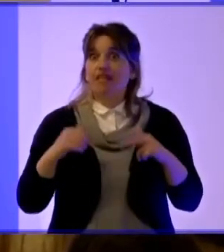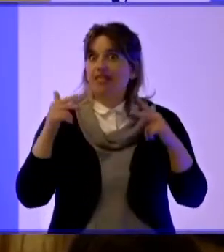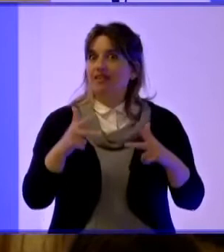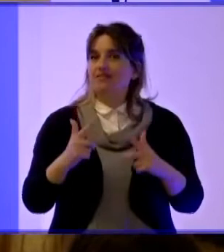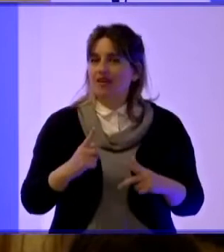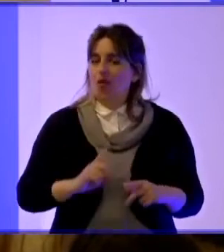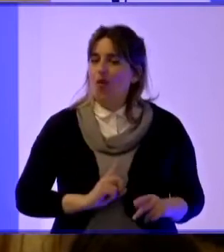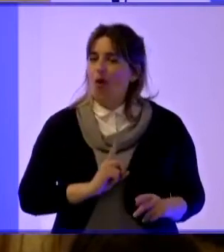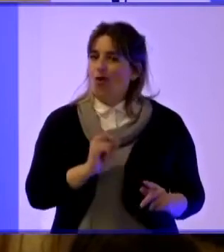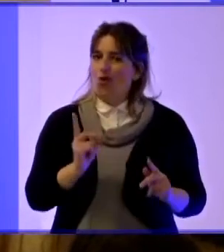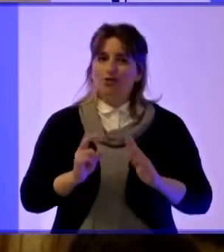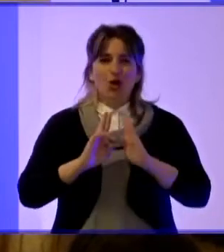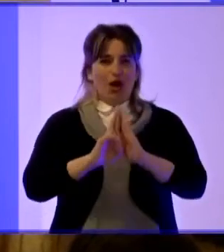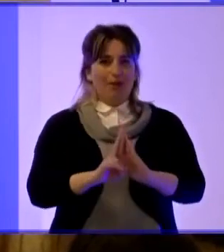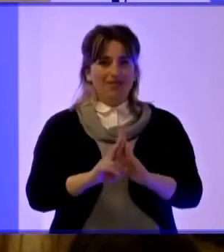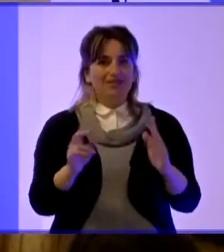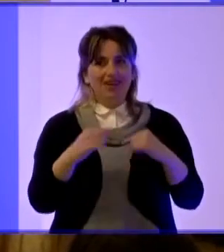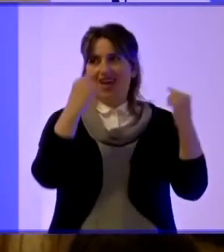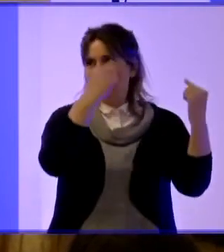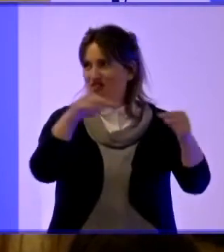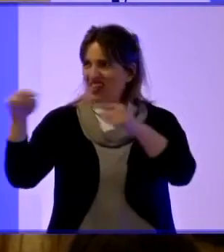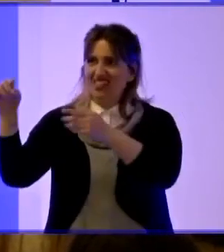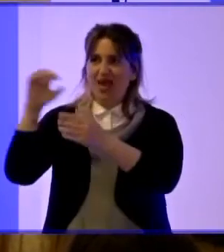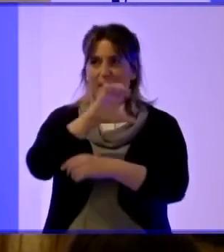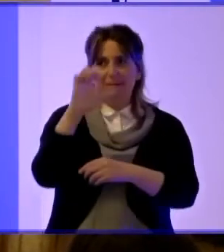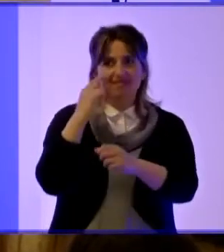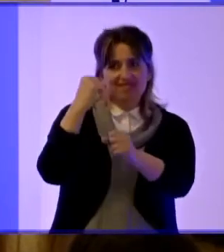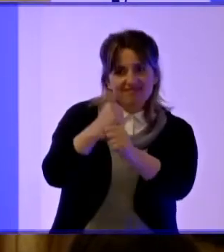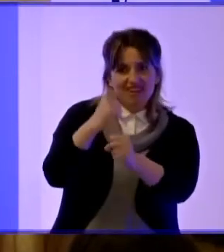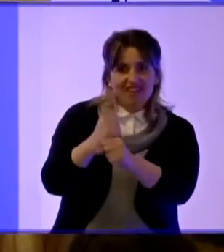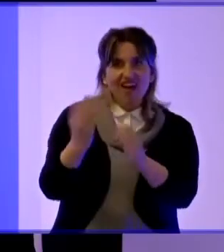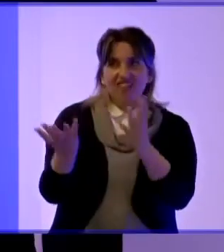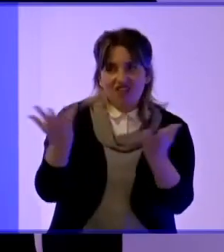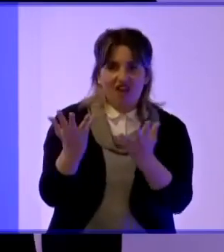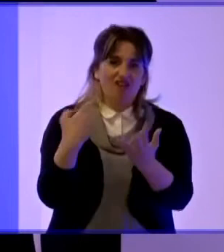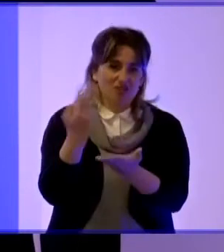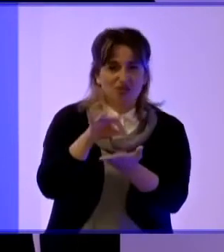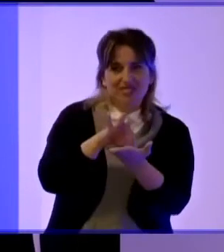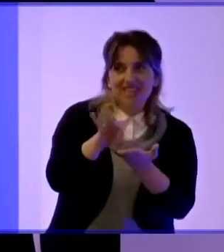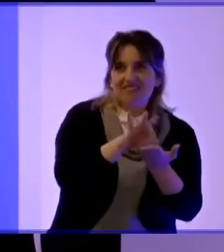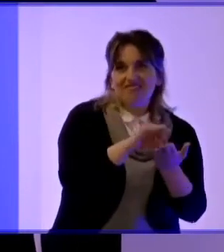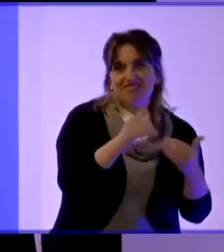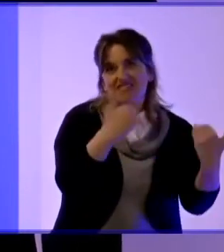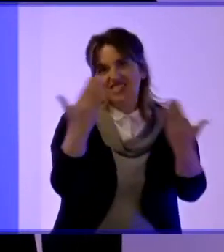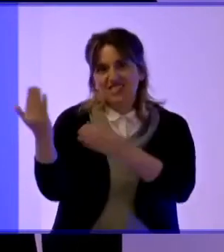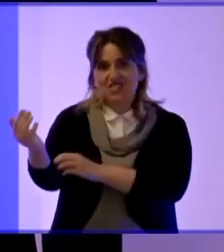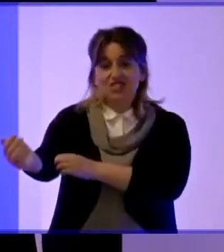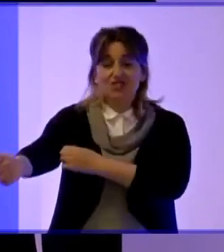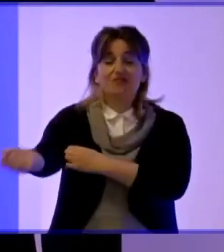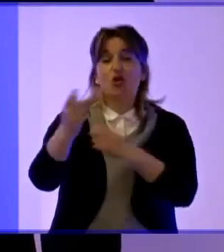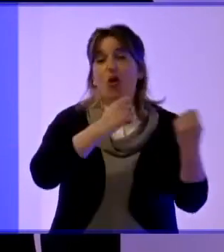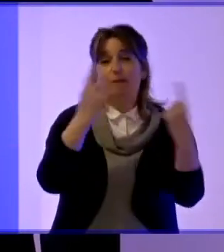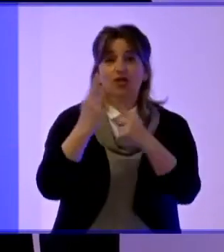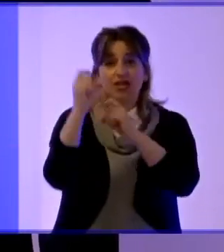como representar a todas las empresas que sé que están trabajando y exportando sobre todo servicios y en la parte de tecnología, que están